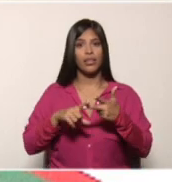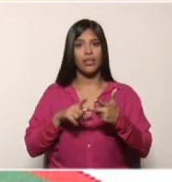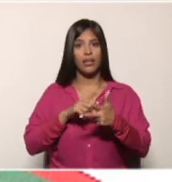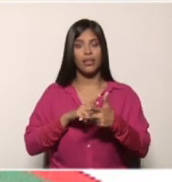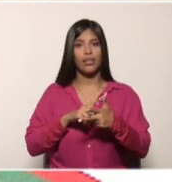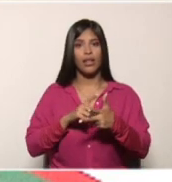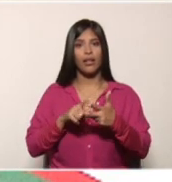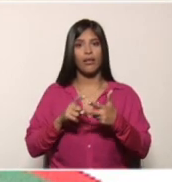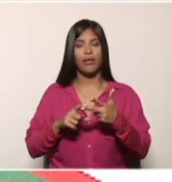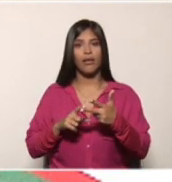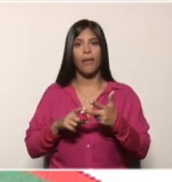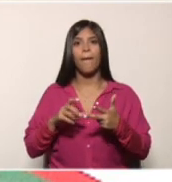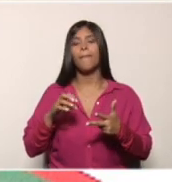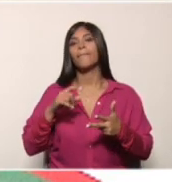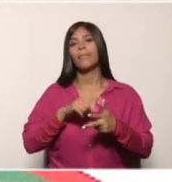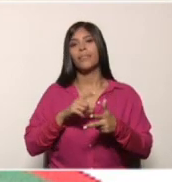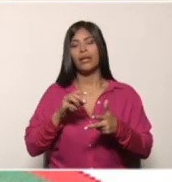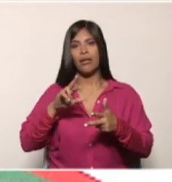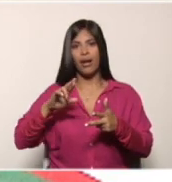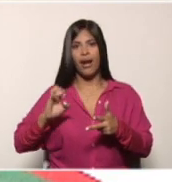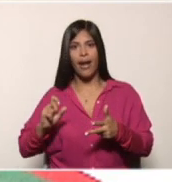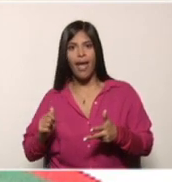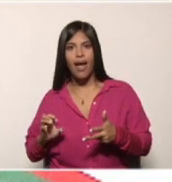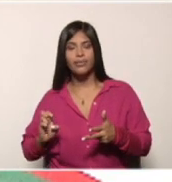belief, and diversity.